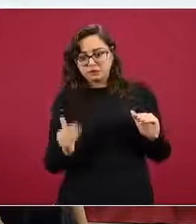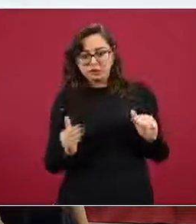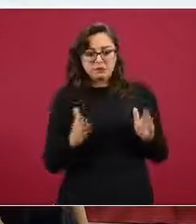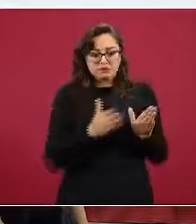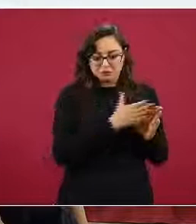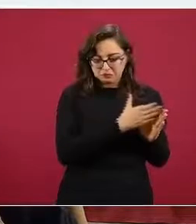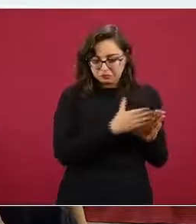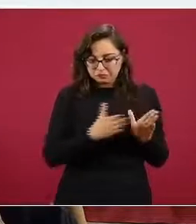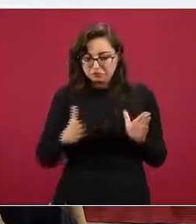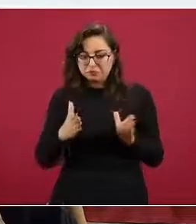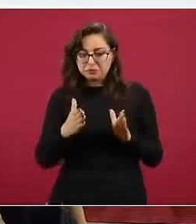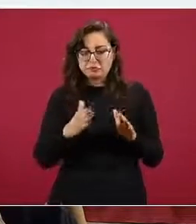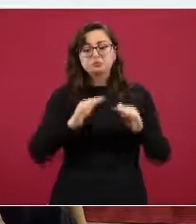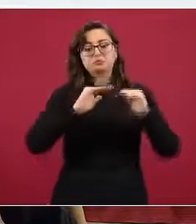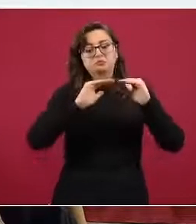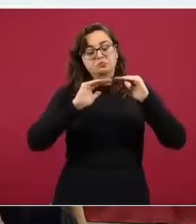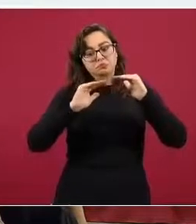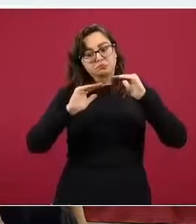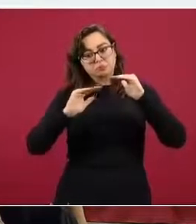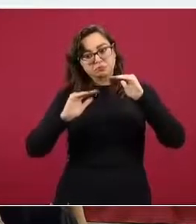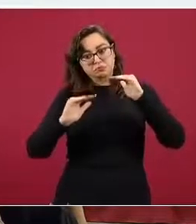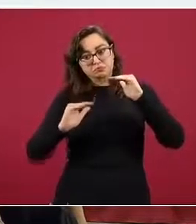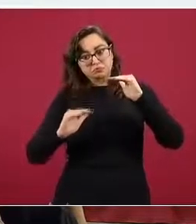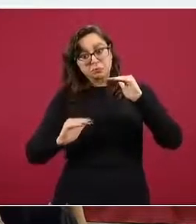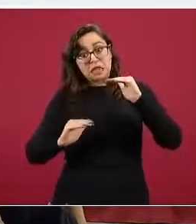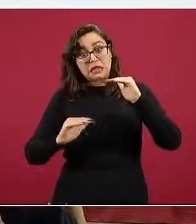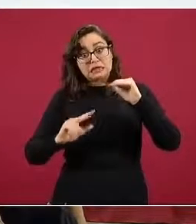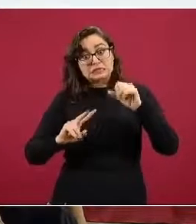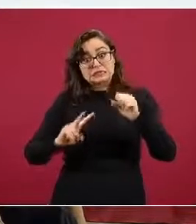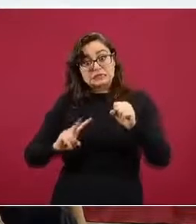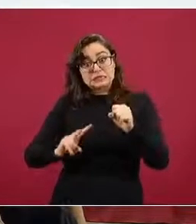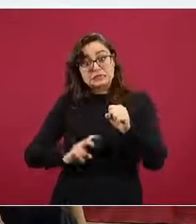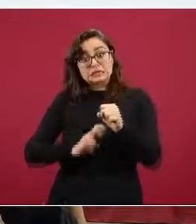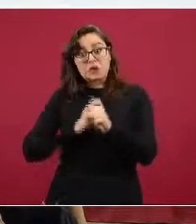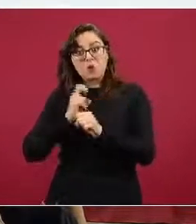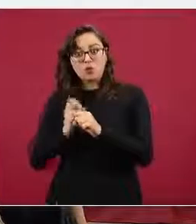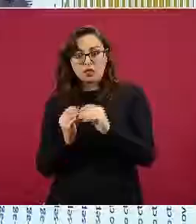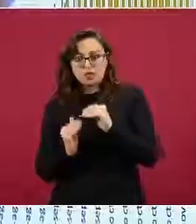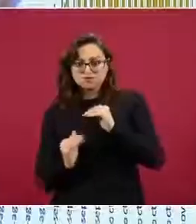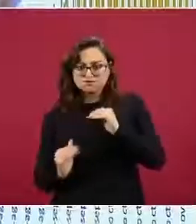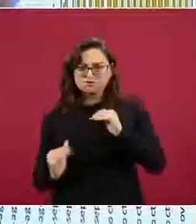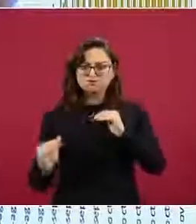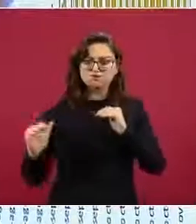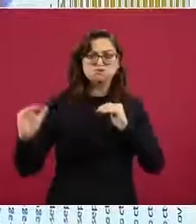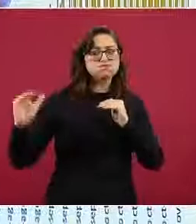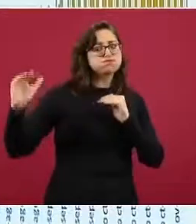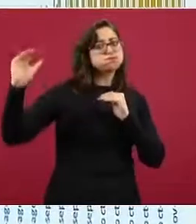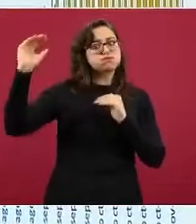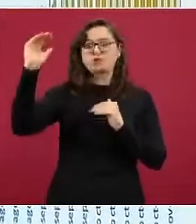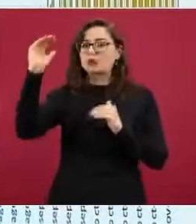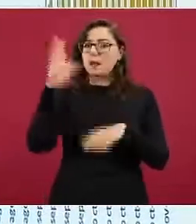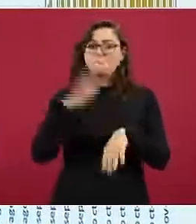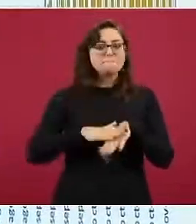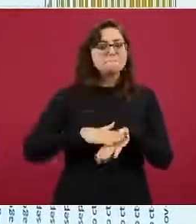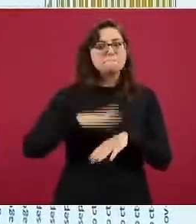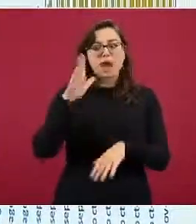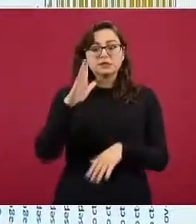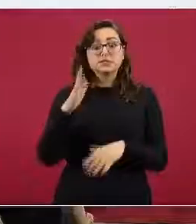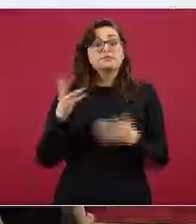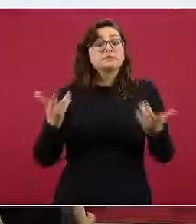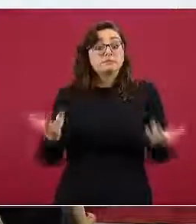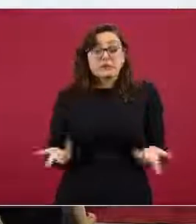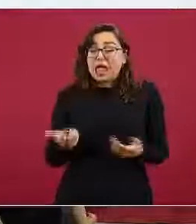ciclo epidémico, y la segunda es más grande que la primera. Así se comportan